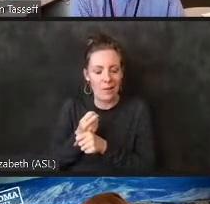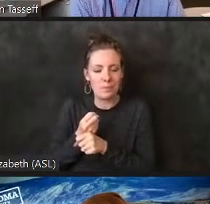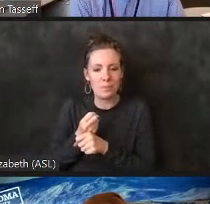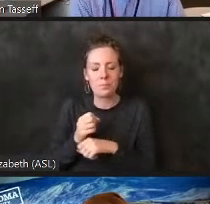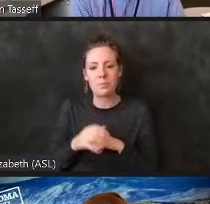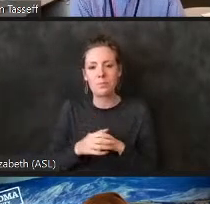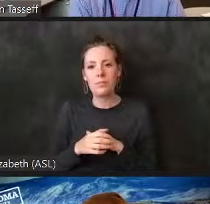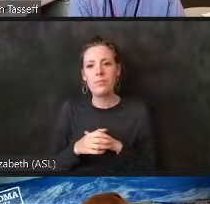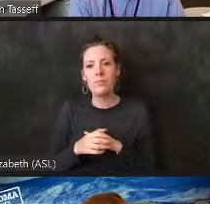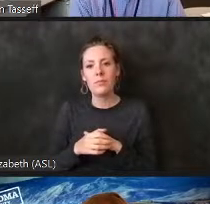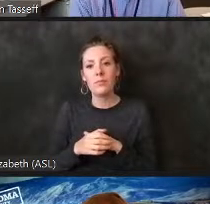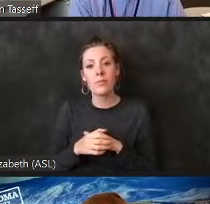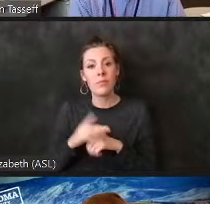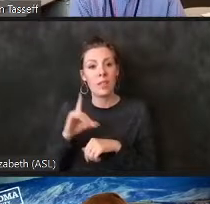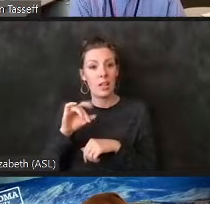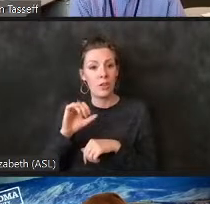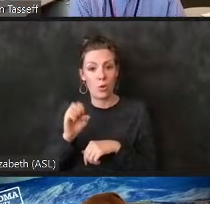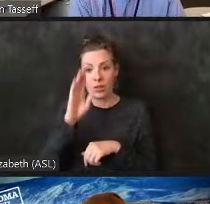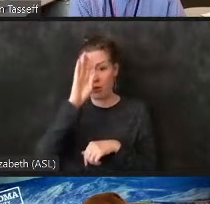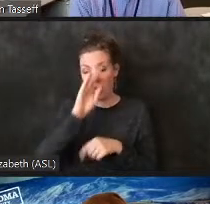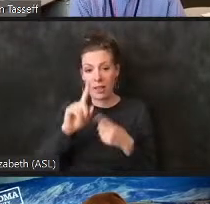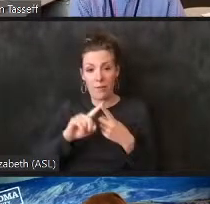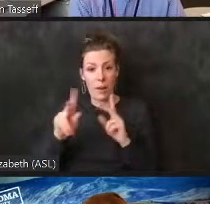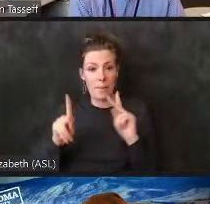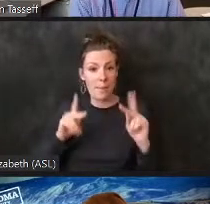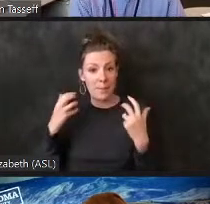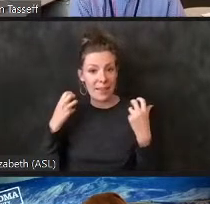de que nos lleguen.